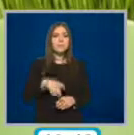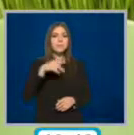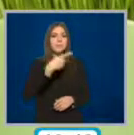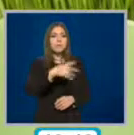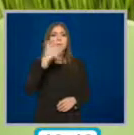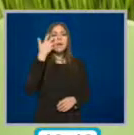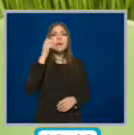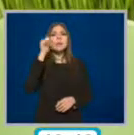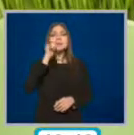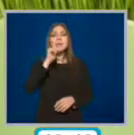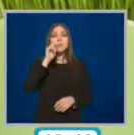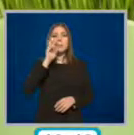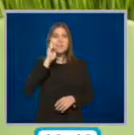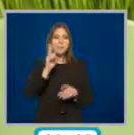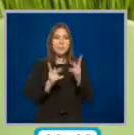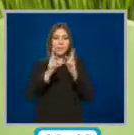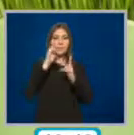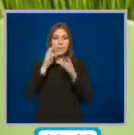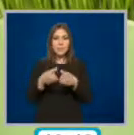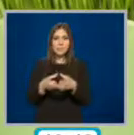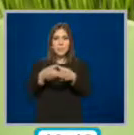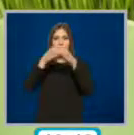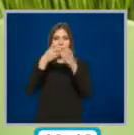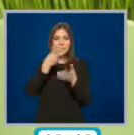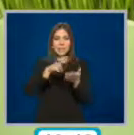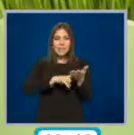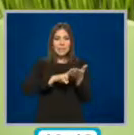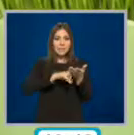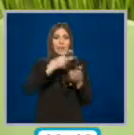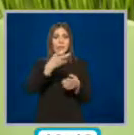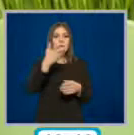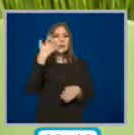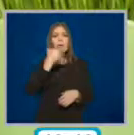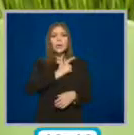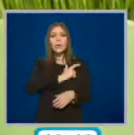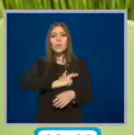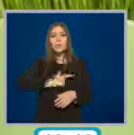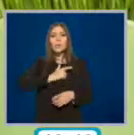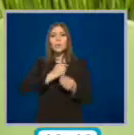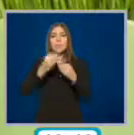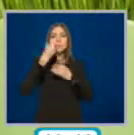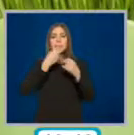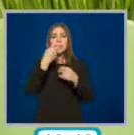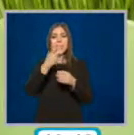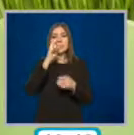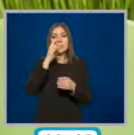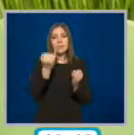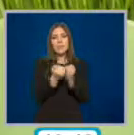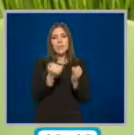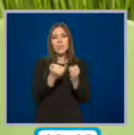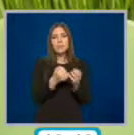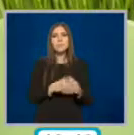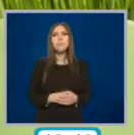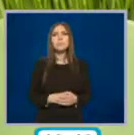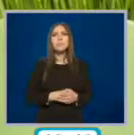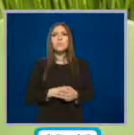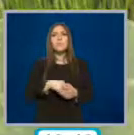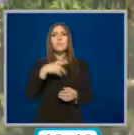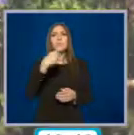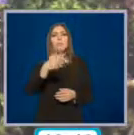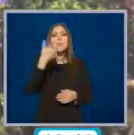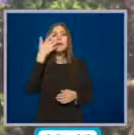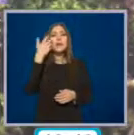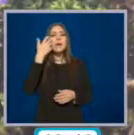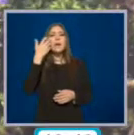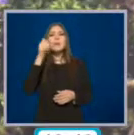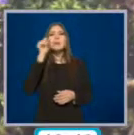de ocultar esa hierbita que estamos viendo justamente en Ah, pantalla. ya está. Esa ¿no? les gusta. Esa les encanta, mira. son esos brotes. Entonces, a ellos tratan de hacer todo lo posible por esconder